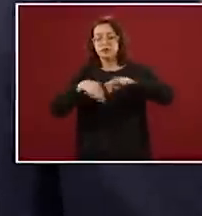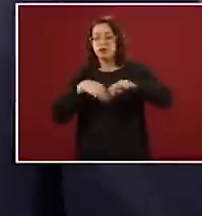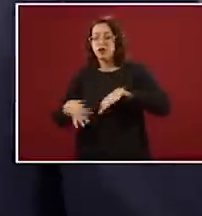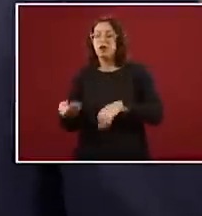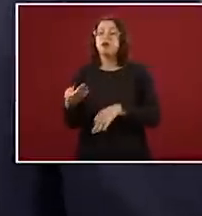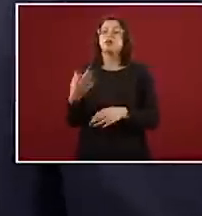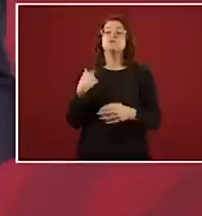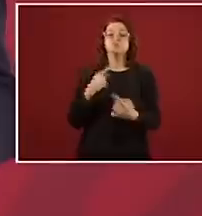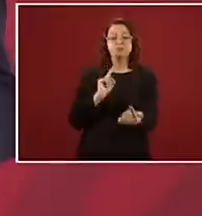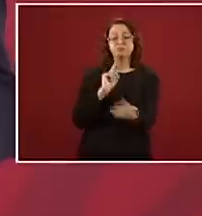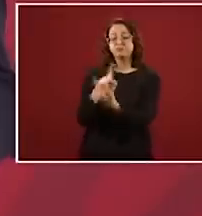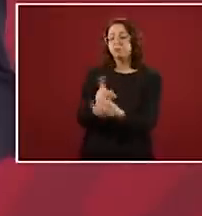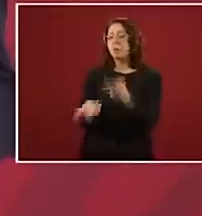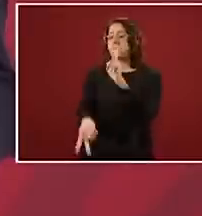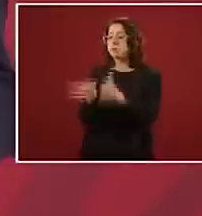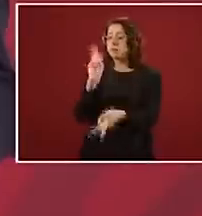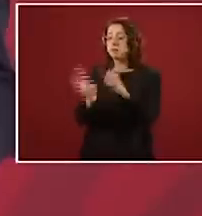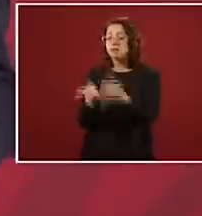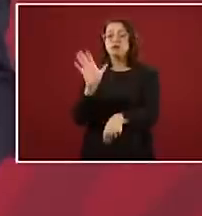porque